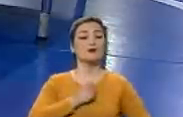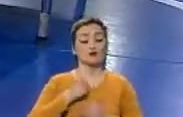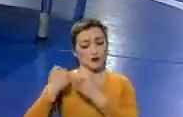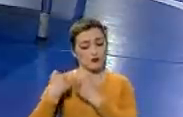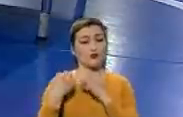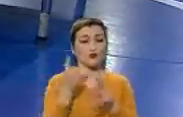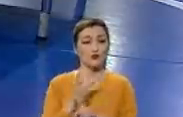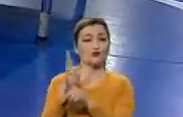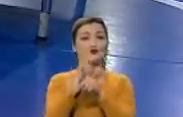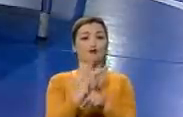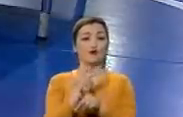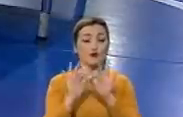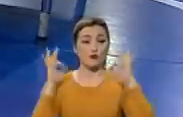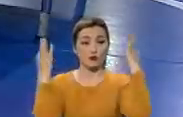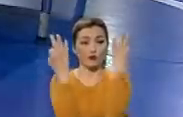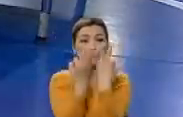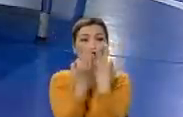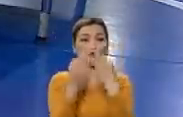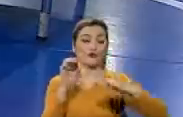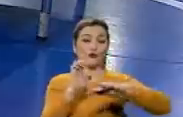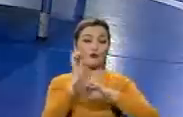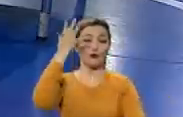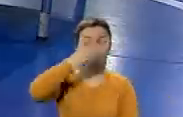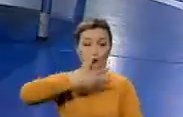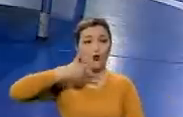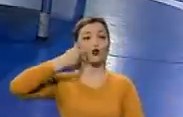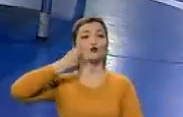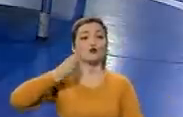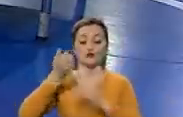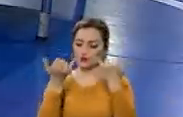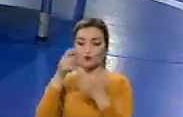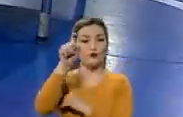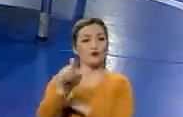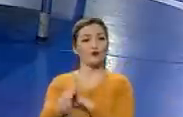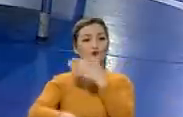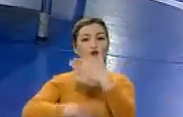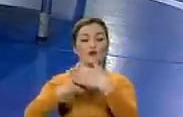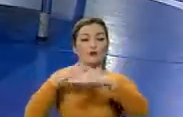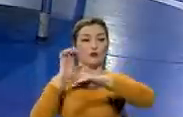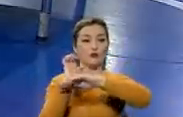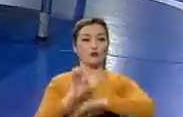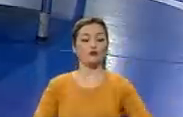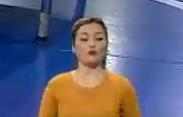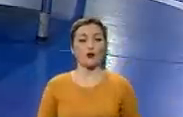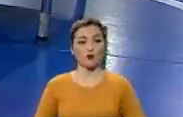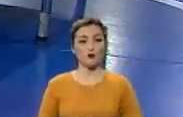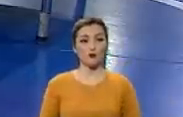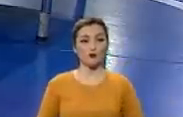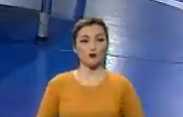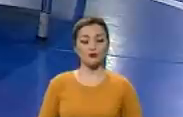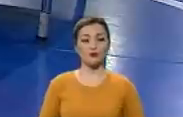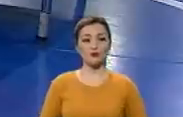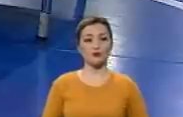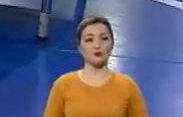de cuidarnos, también cuidar nuestra familia y cuidar este país maravilloso que en este momento necesita de todos los ecuatorianos. A esta hora saludamos con